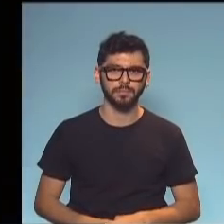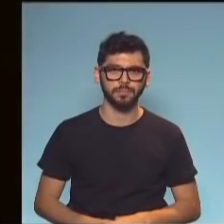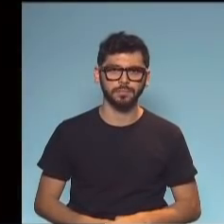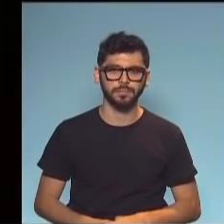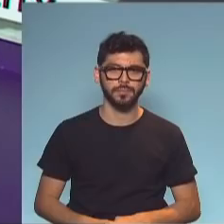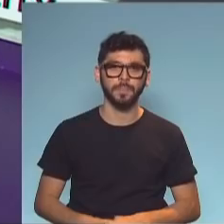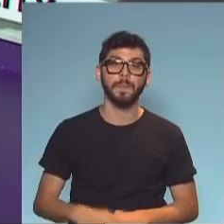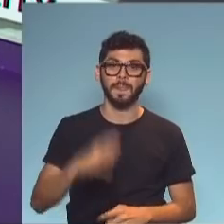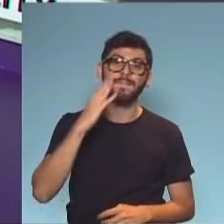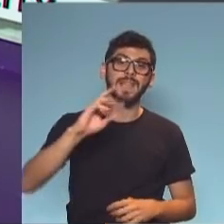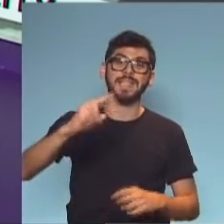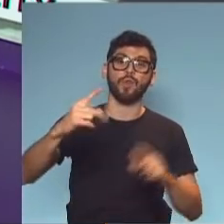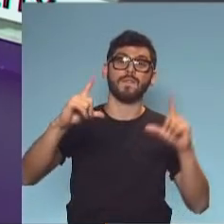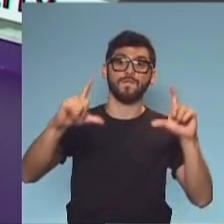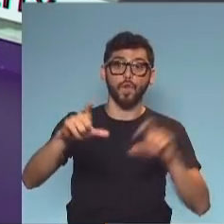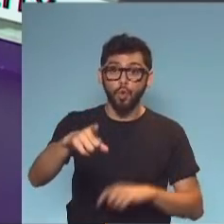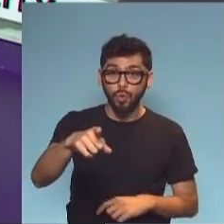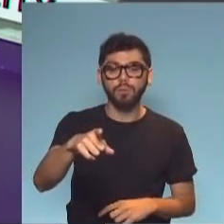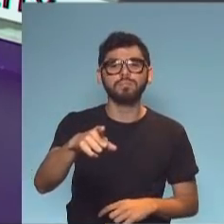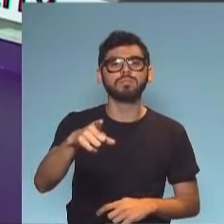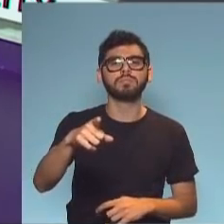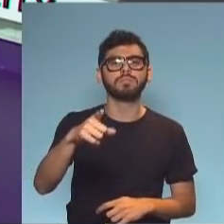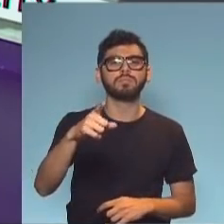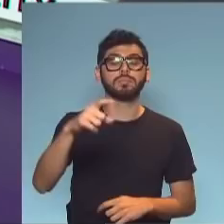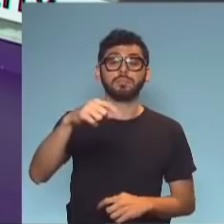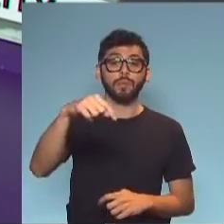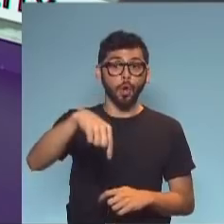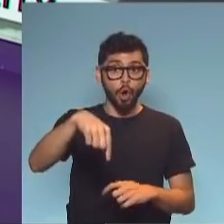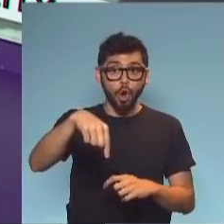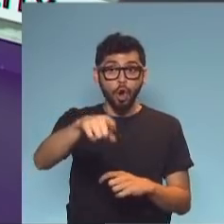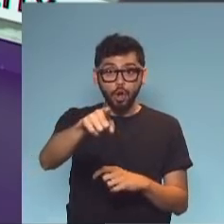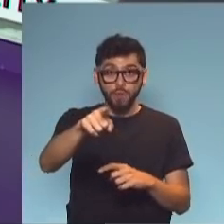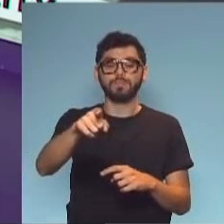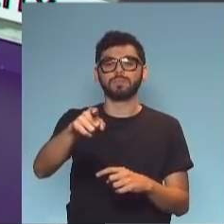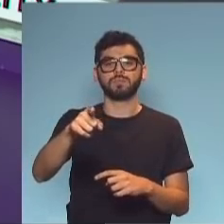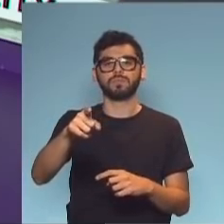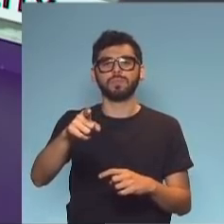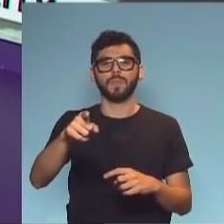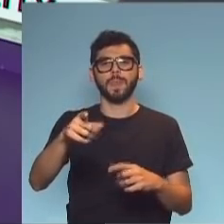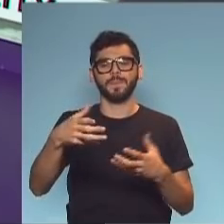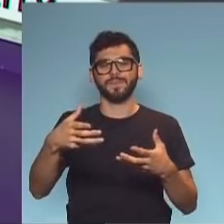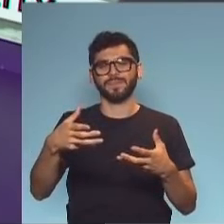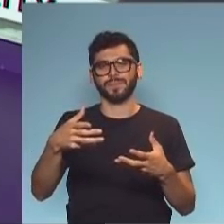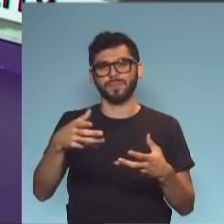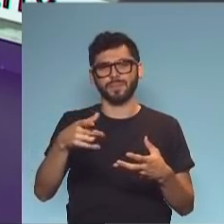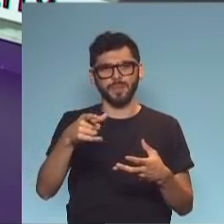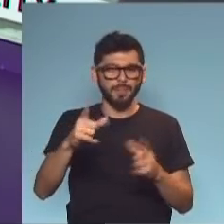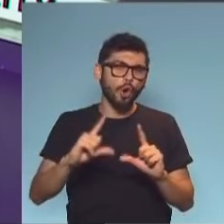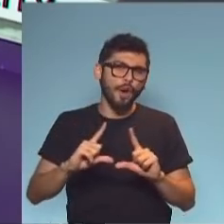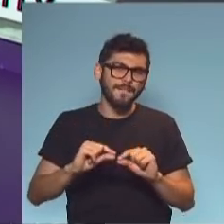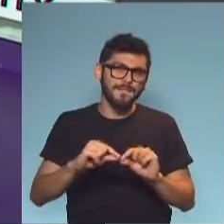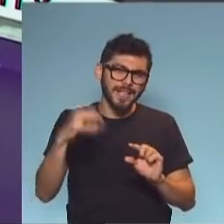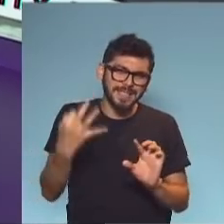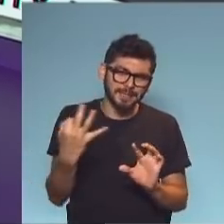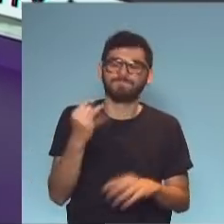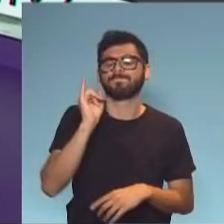Vamos a pasar a la segunda imagen. En este caso, estamos viendo hoy un encuentro también que se dio por justamente... Es una fecha especial, además, es